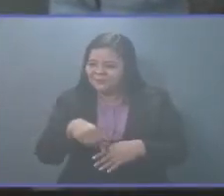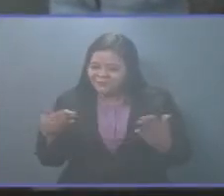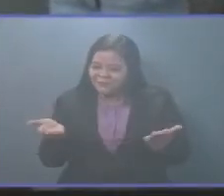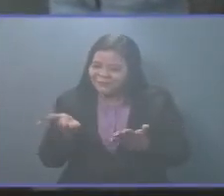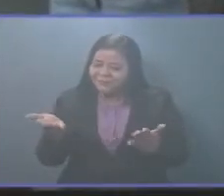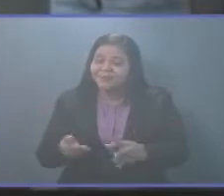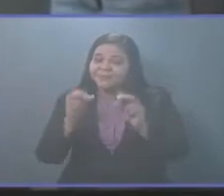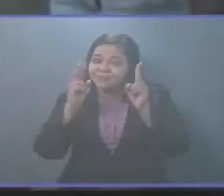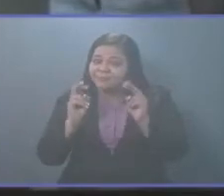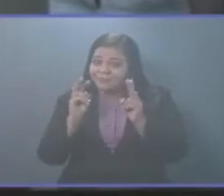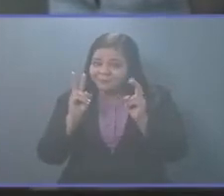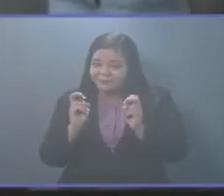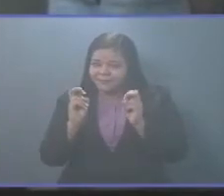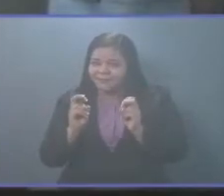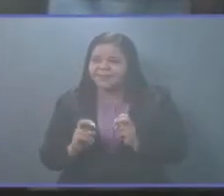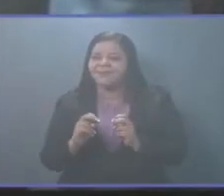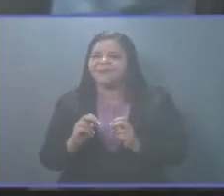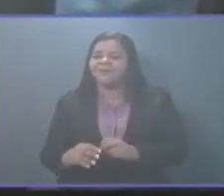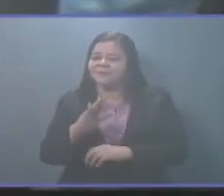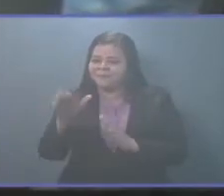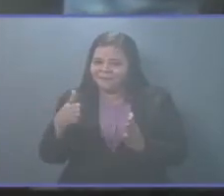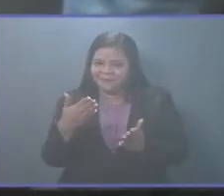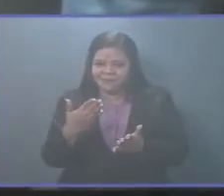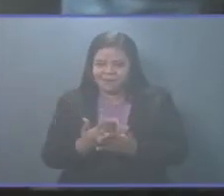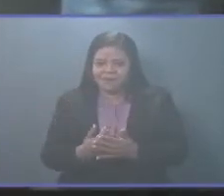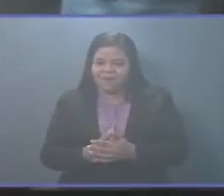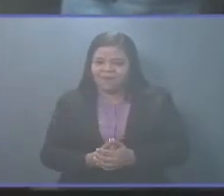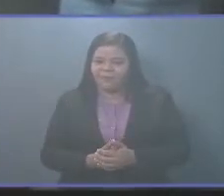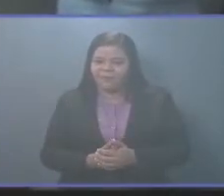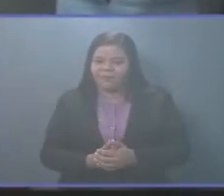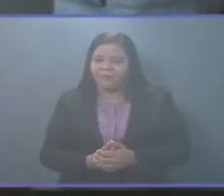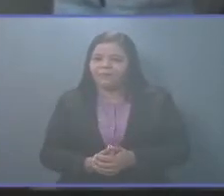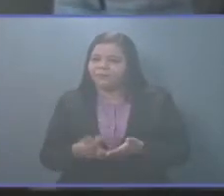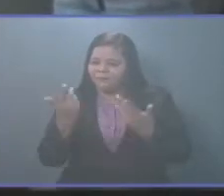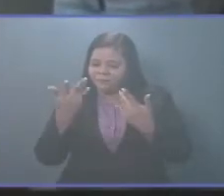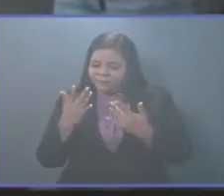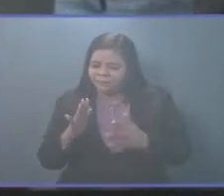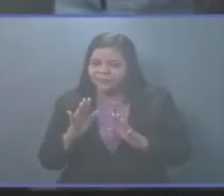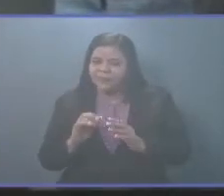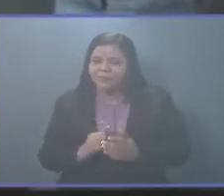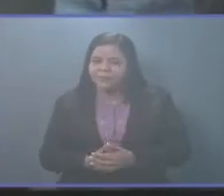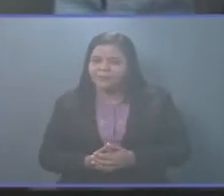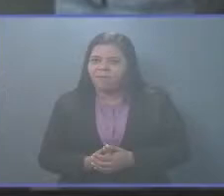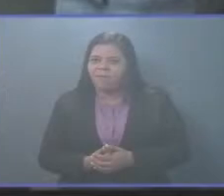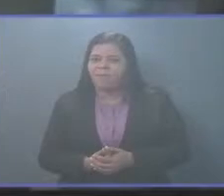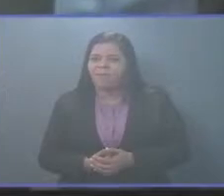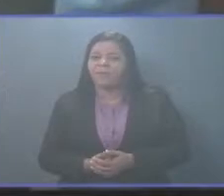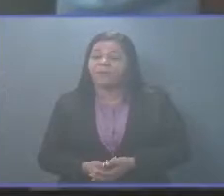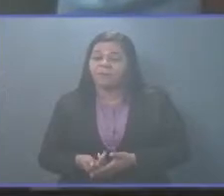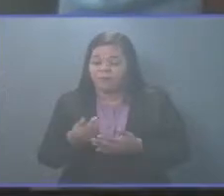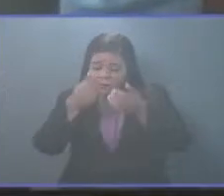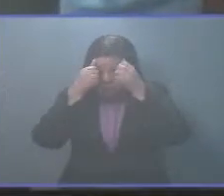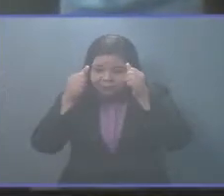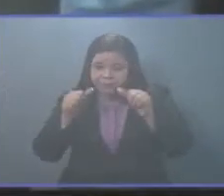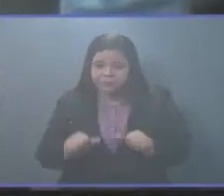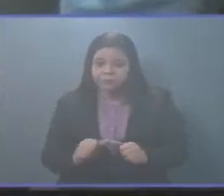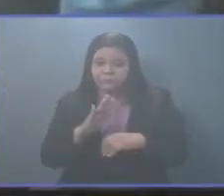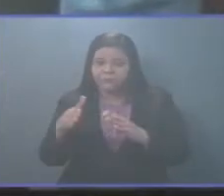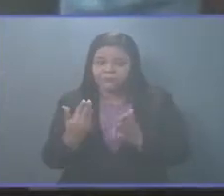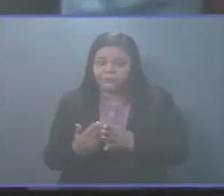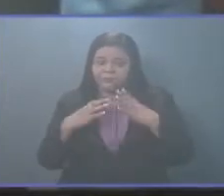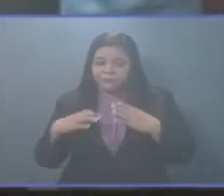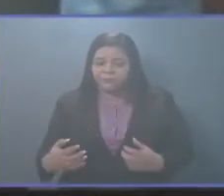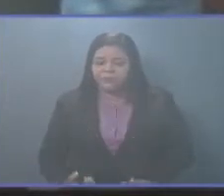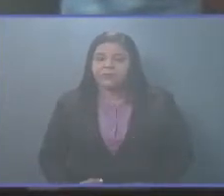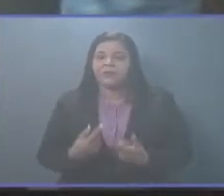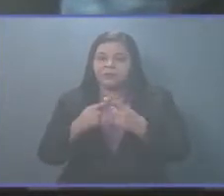al tema del manejo de esta figura de los acuerdos ejecutivos para una